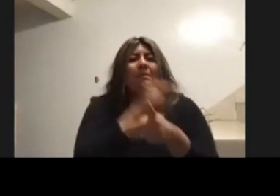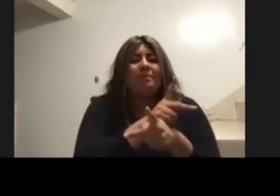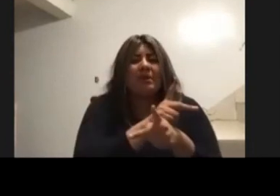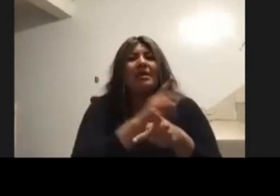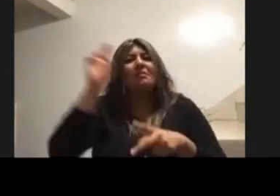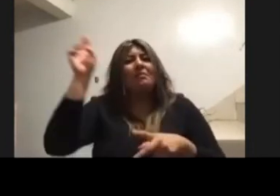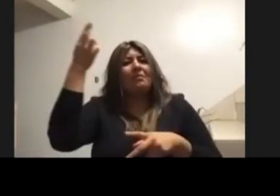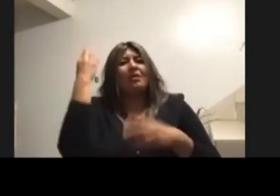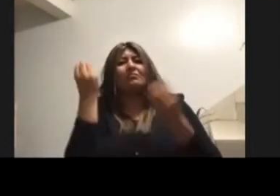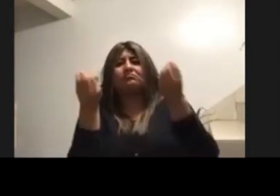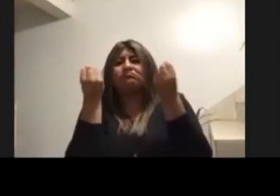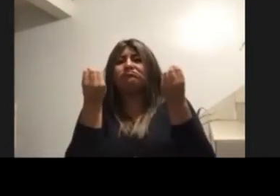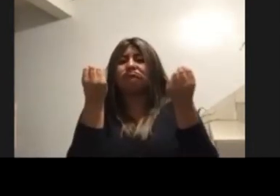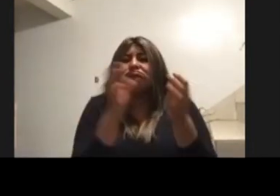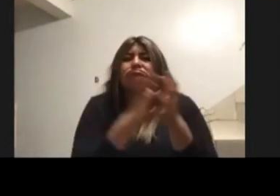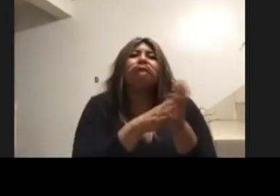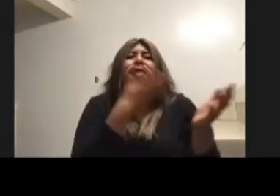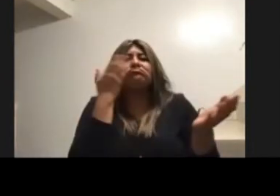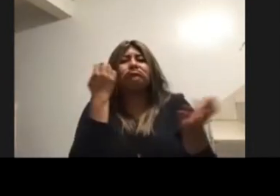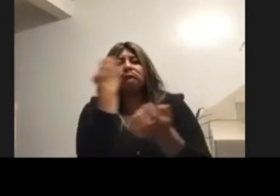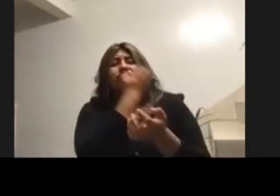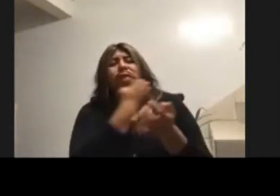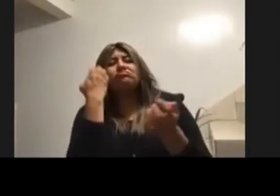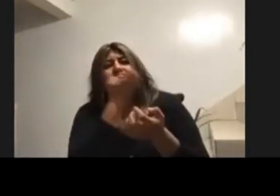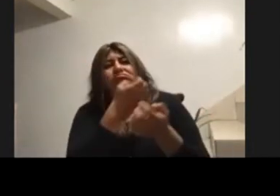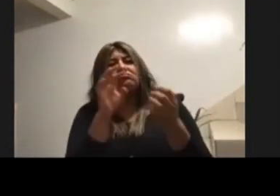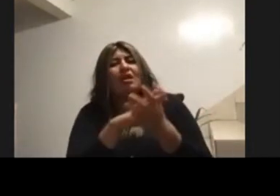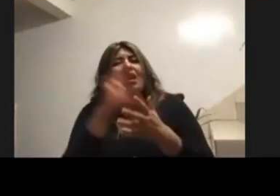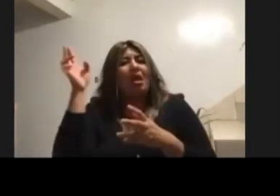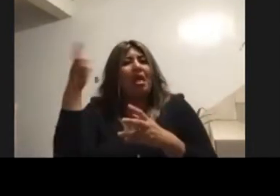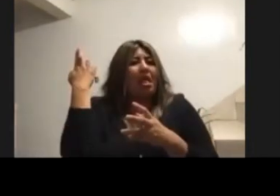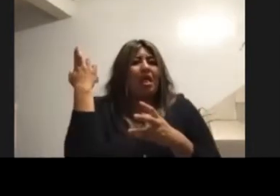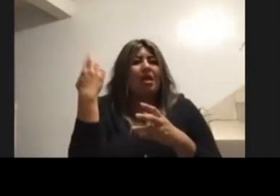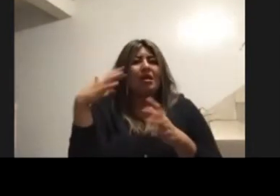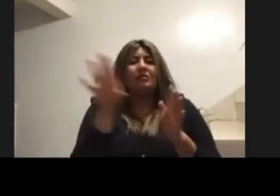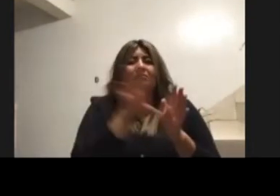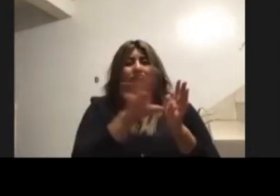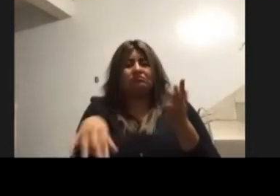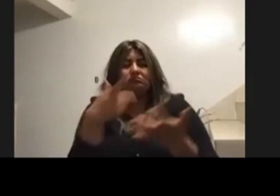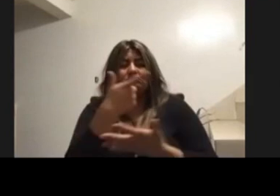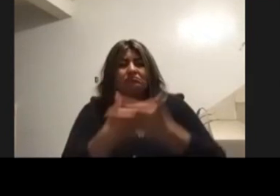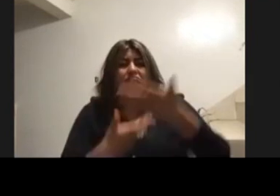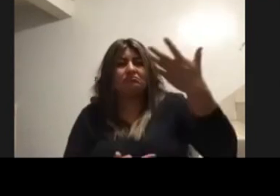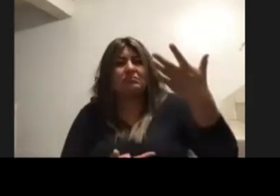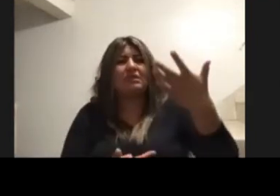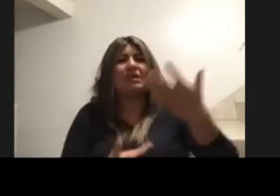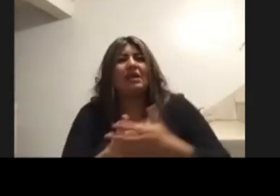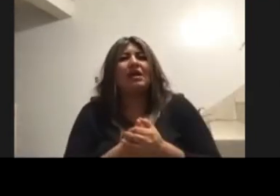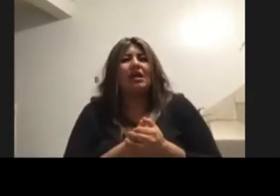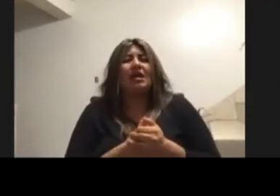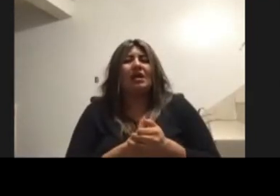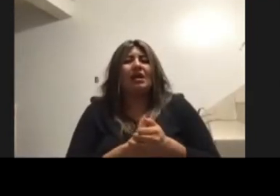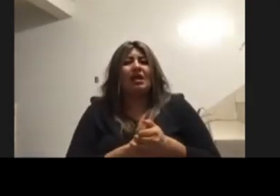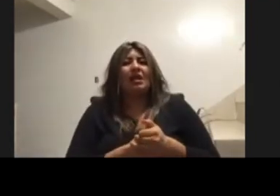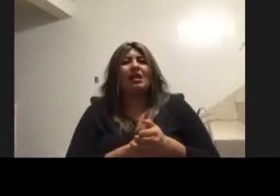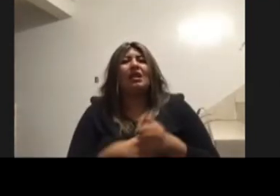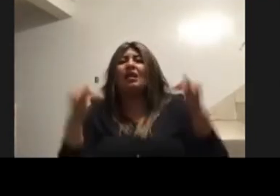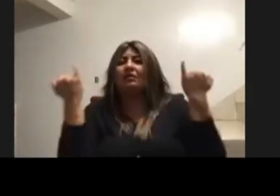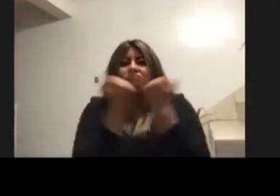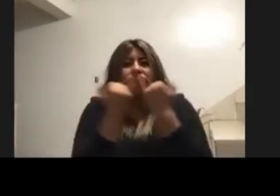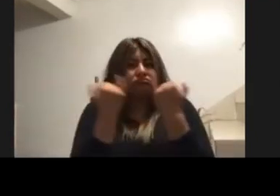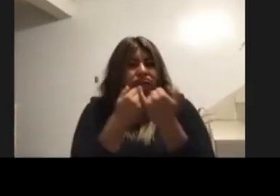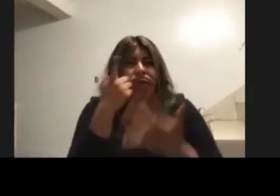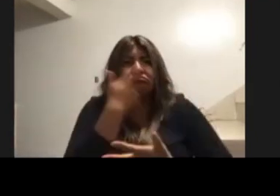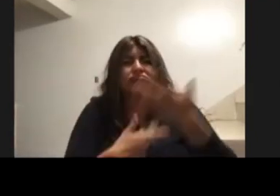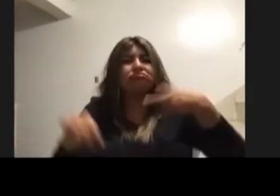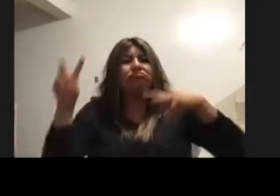educación superior, tienen elementos curriculares en términos de contenido, pero también en términos de habilidades que